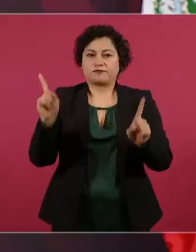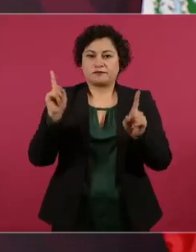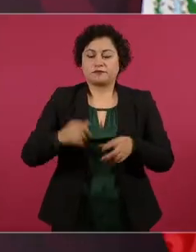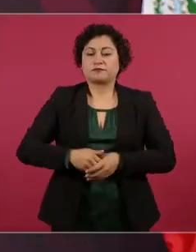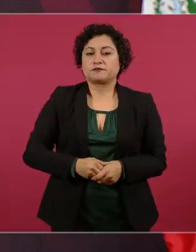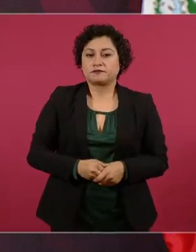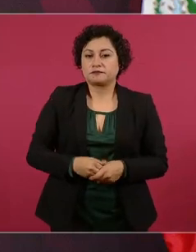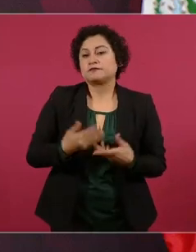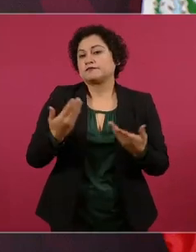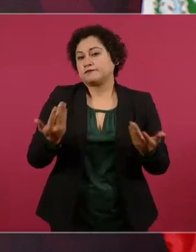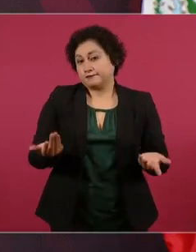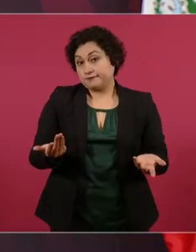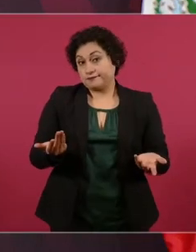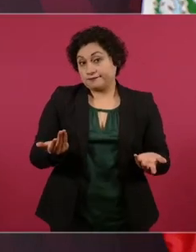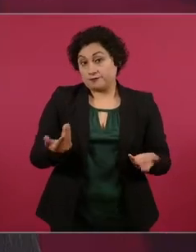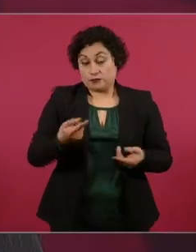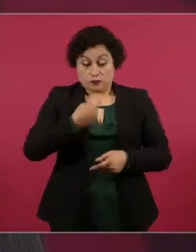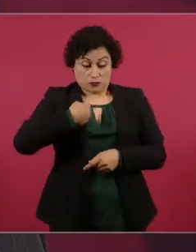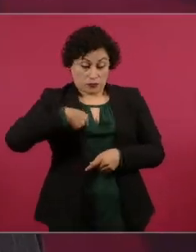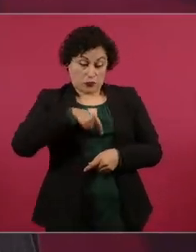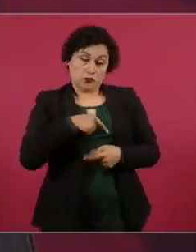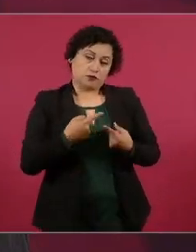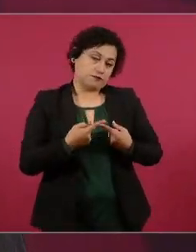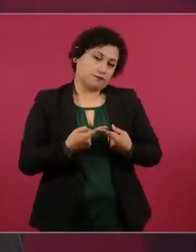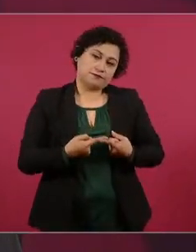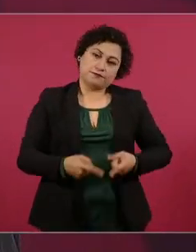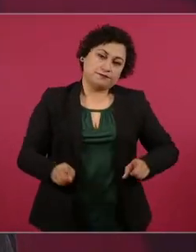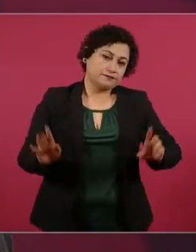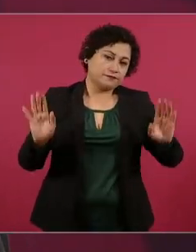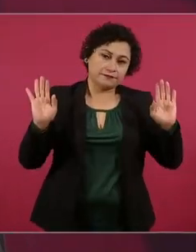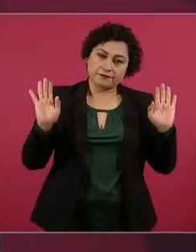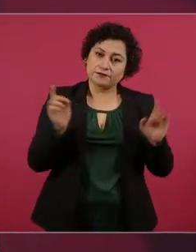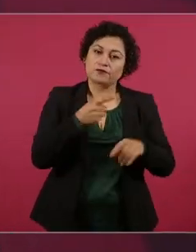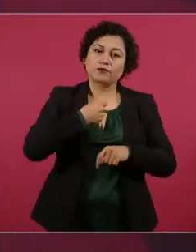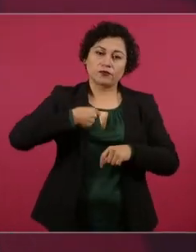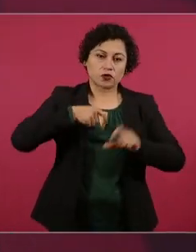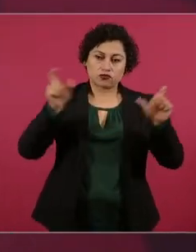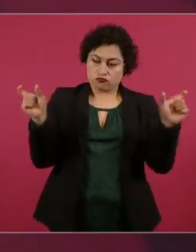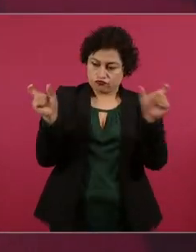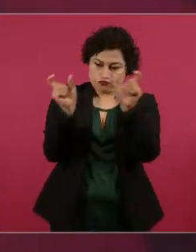Esa es la diferencia que tenemos de fondo.